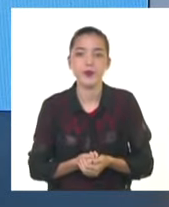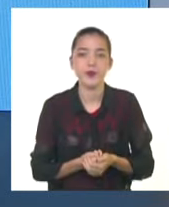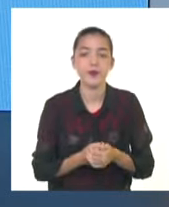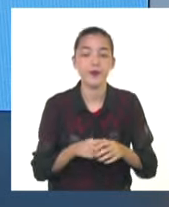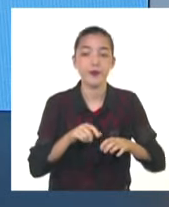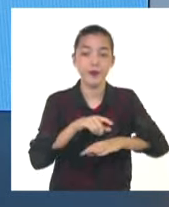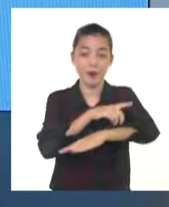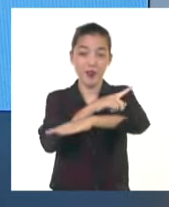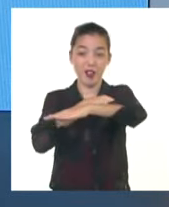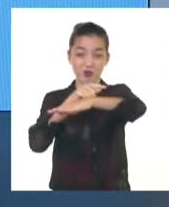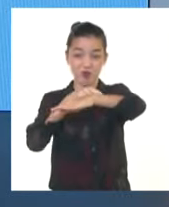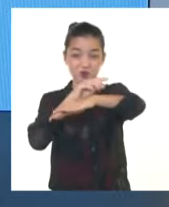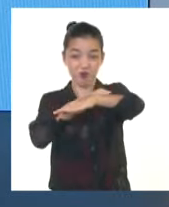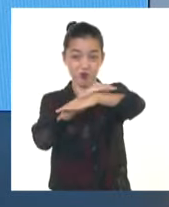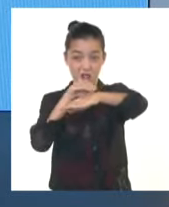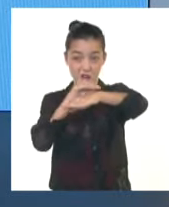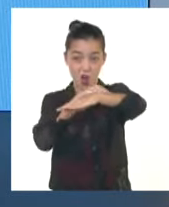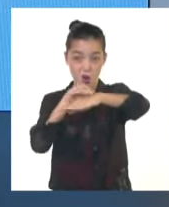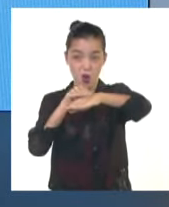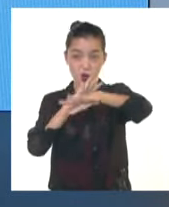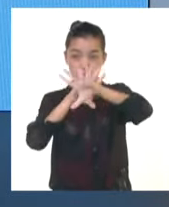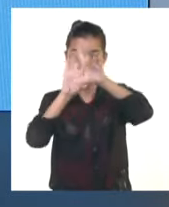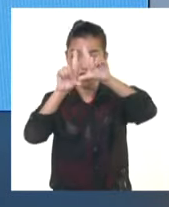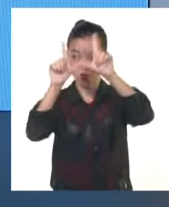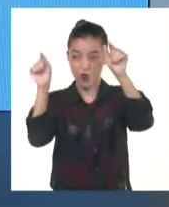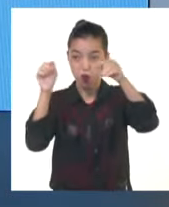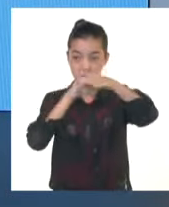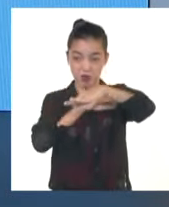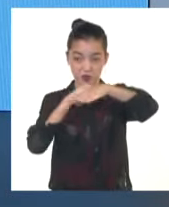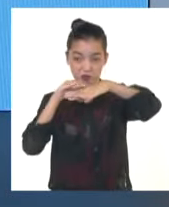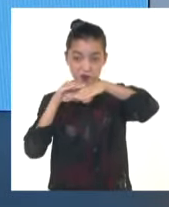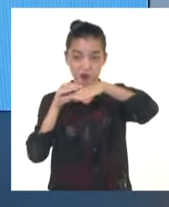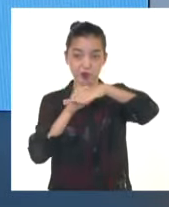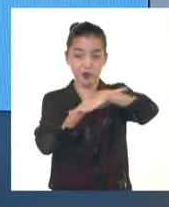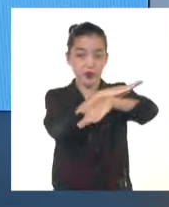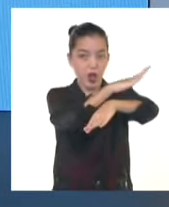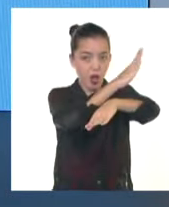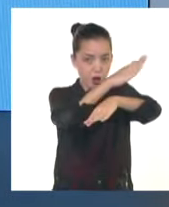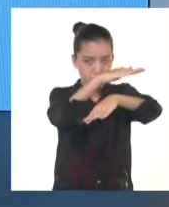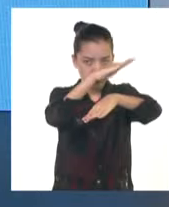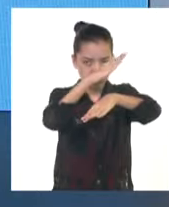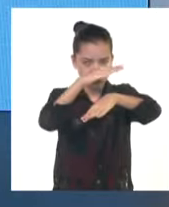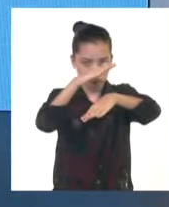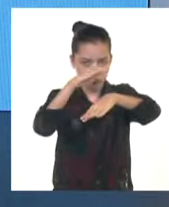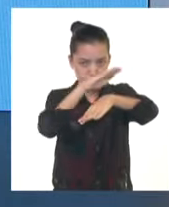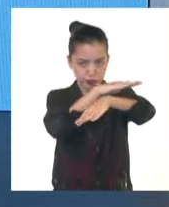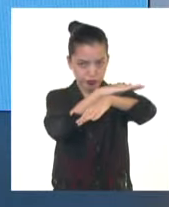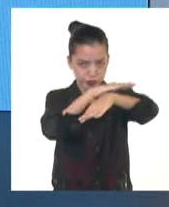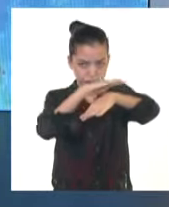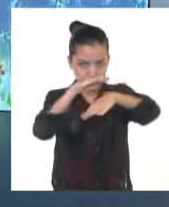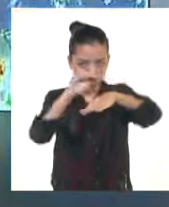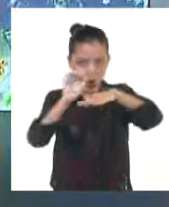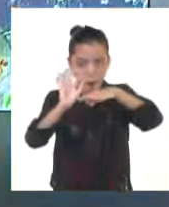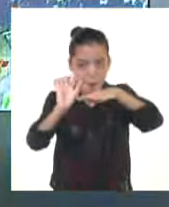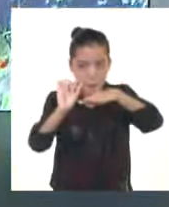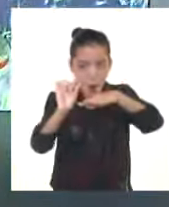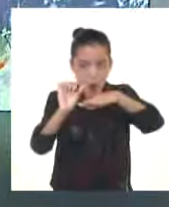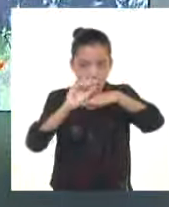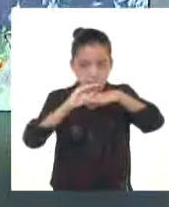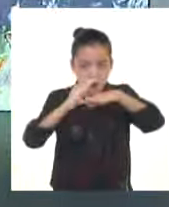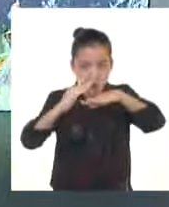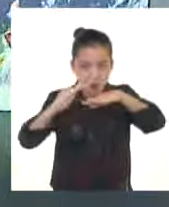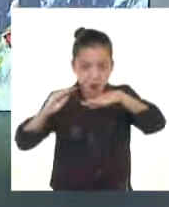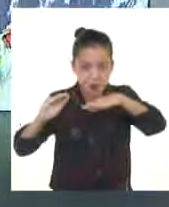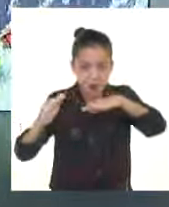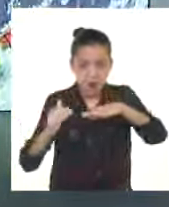también se mantenga el predominio de mar tranquilo en casi todos nuestros litorales y solamente el poco oleaje en la costa norte oriental. Así que hemos tenido la formación